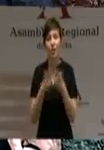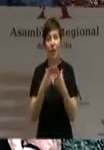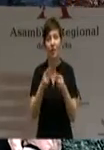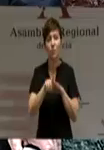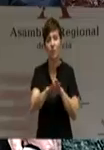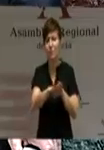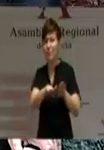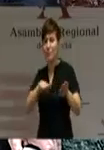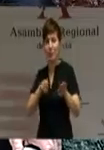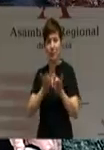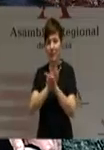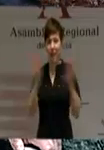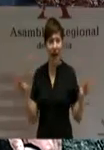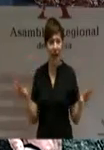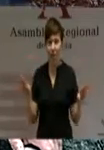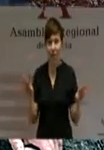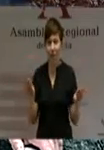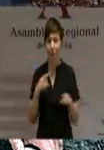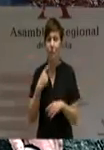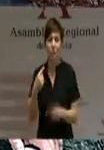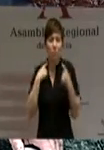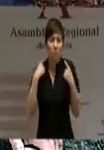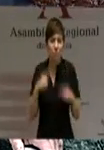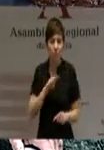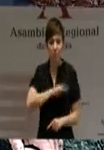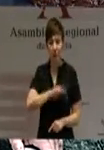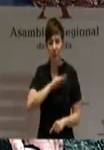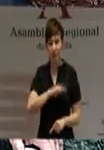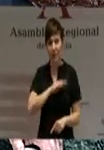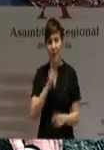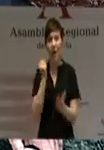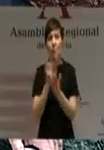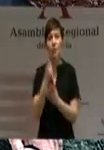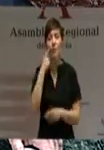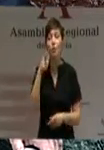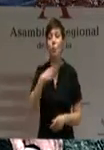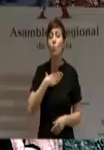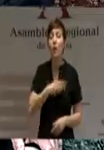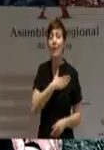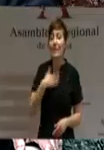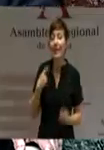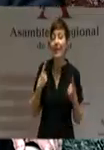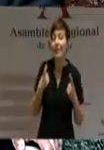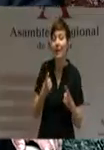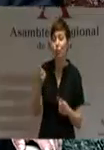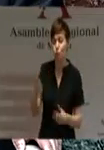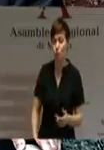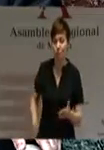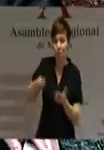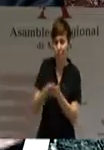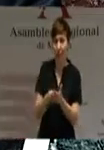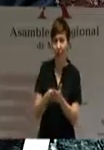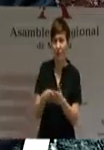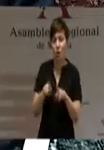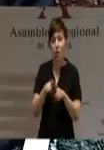y deterioro, mientras se apuesta por el que quien quiera y pueda que se lo pague, es decir, privatización y regreso